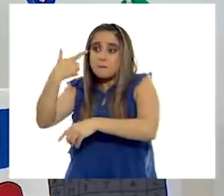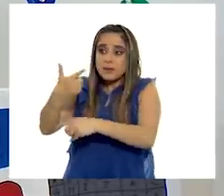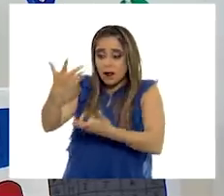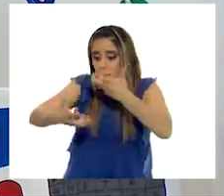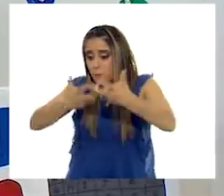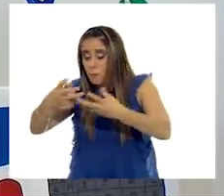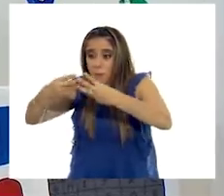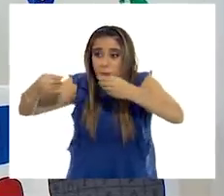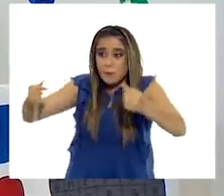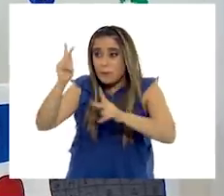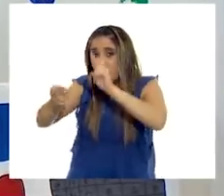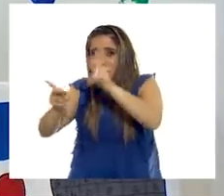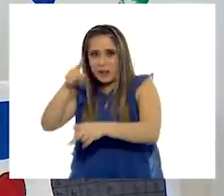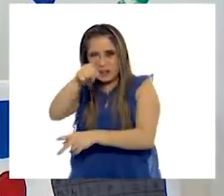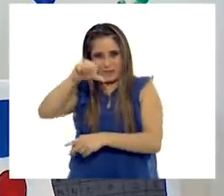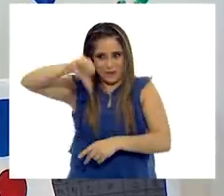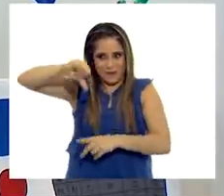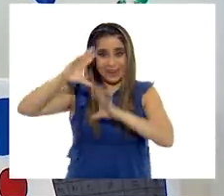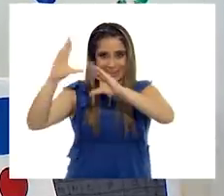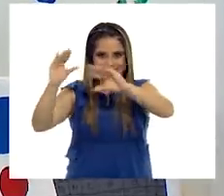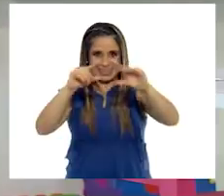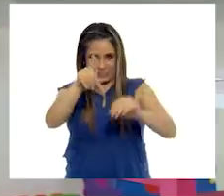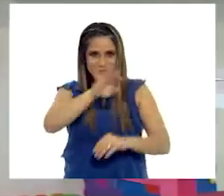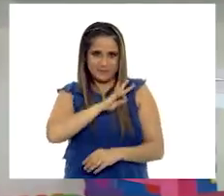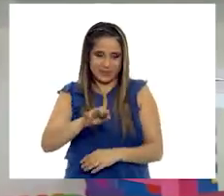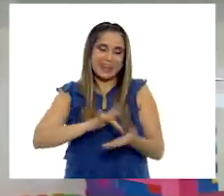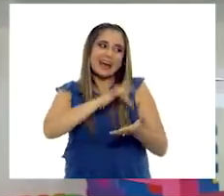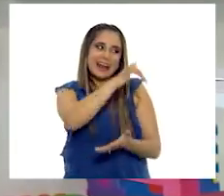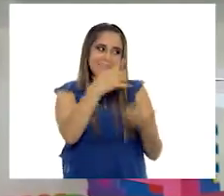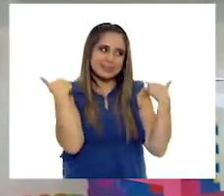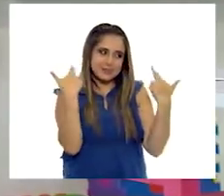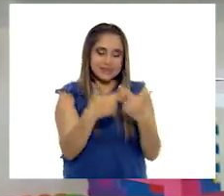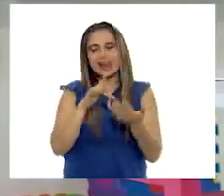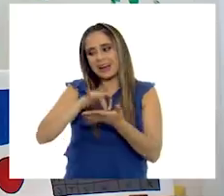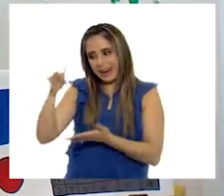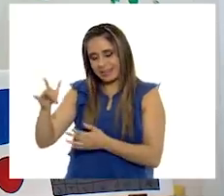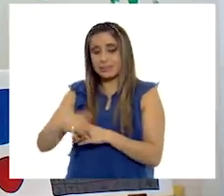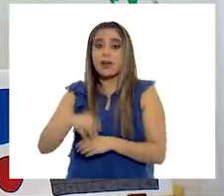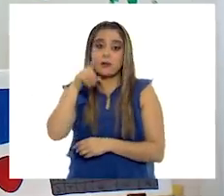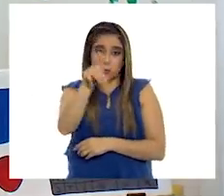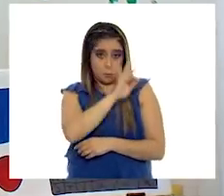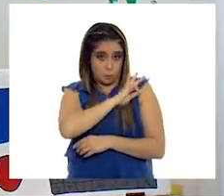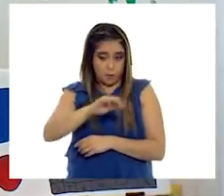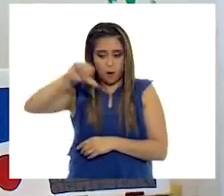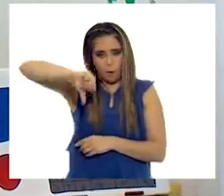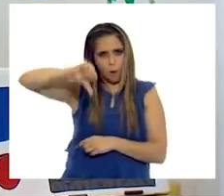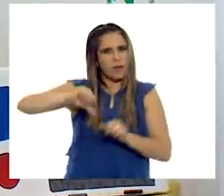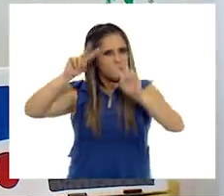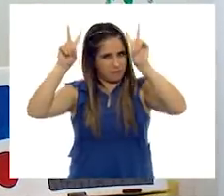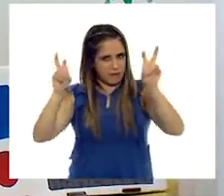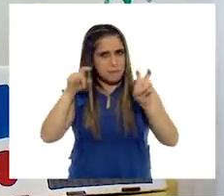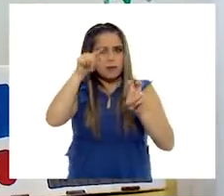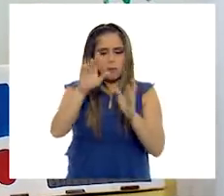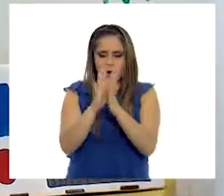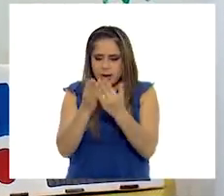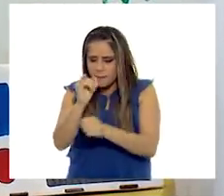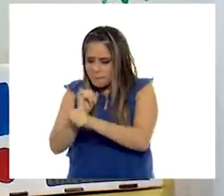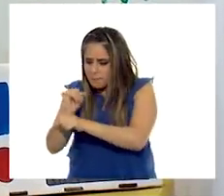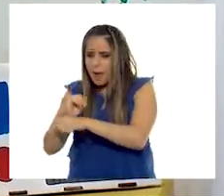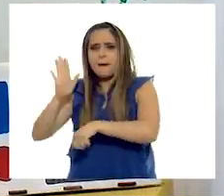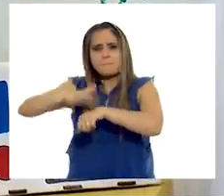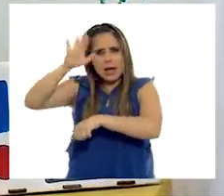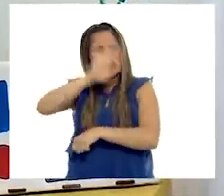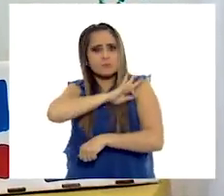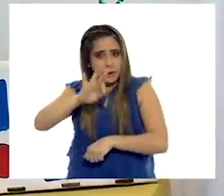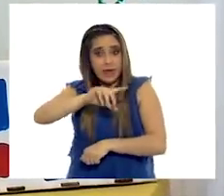muchas gracias, maestro Ezequiel, por todo su conocimiento. Gracias a ti, Mariana. Si te es posible, consulta otros libros y comenta el tema de hoy con tu